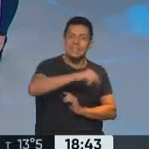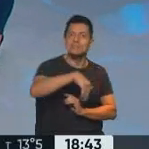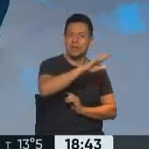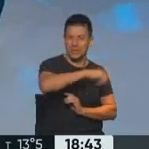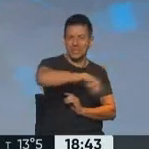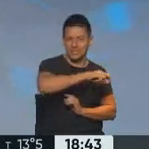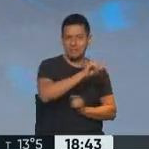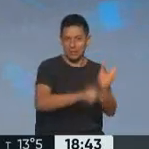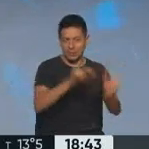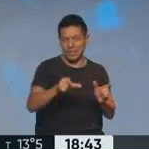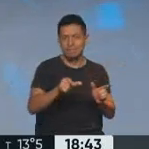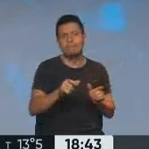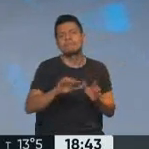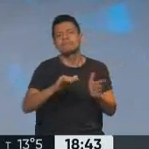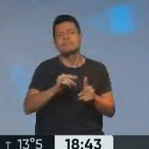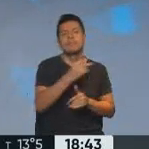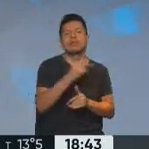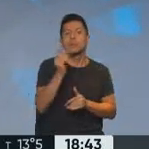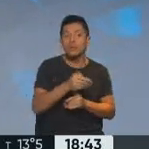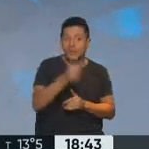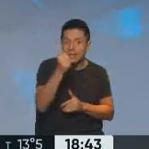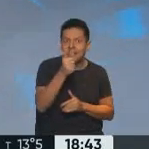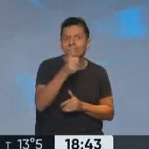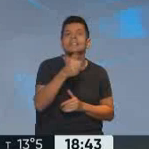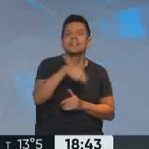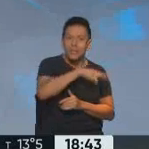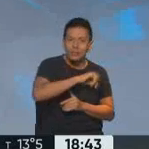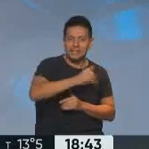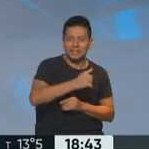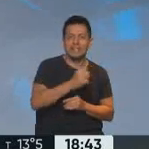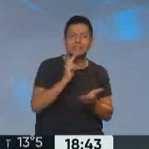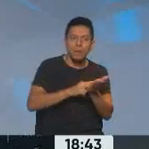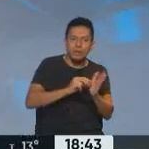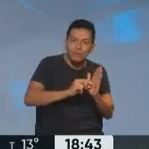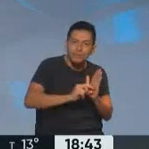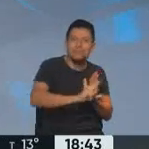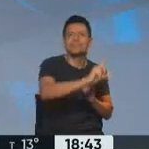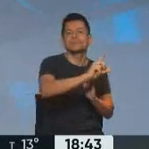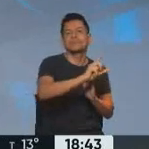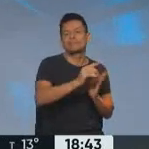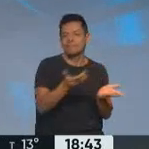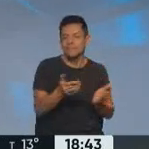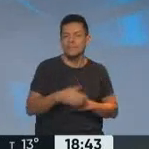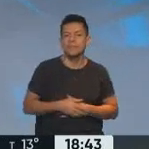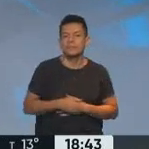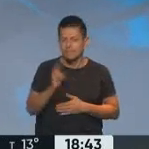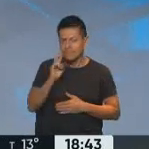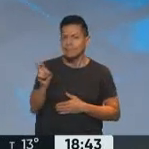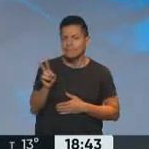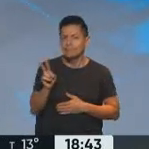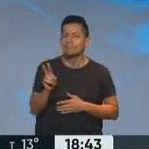los usuarios, casi un 22% de ajuste en la tarifa de gas y, como aclaramos ahí, con